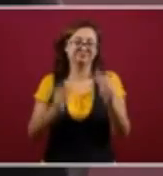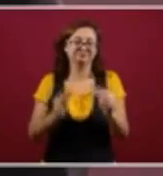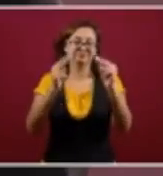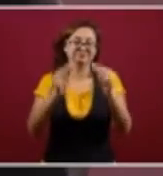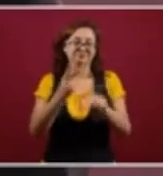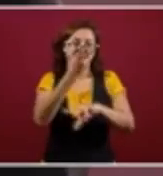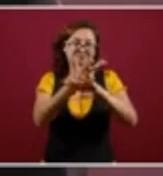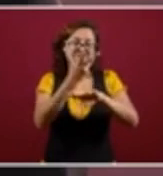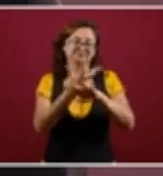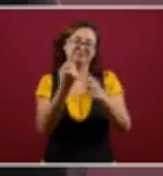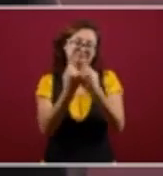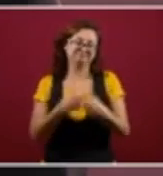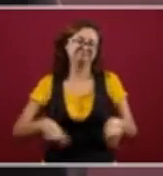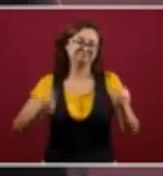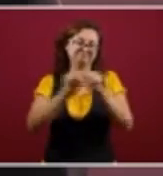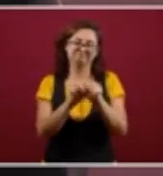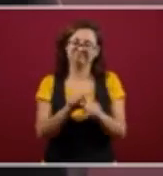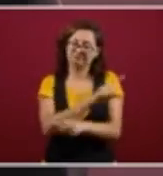de Estados Unidos